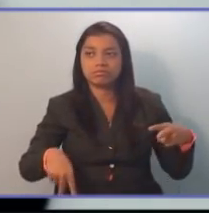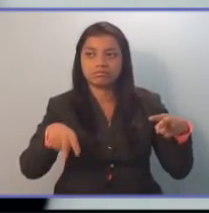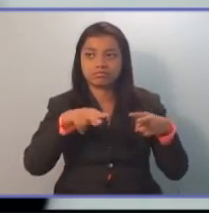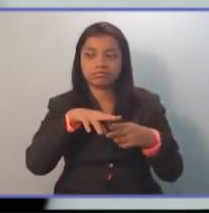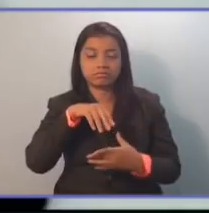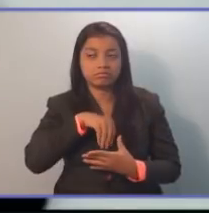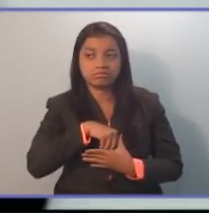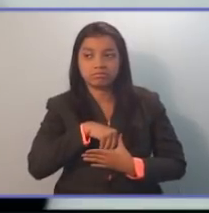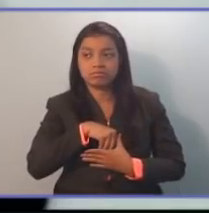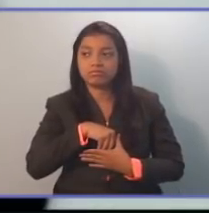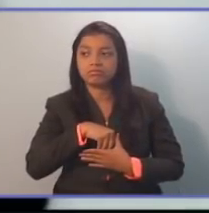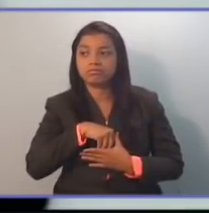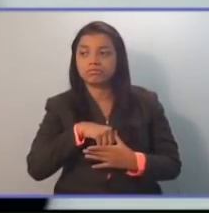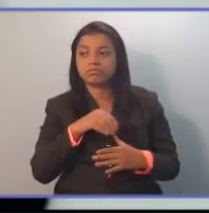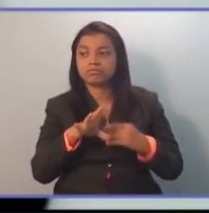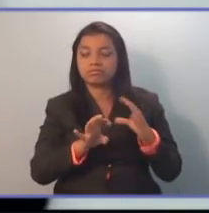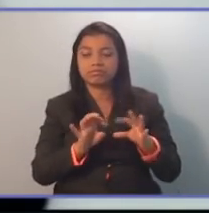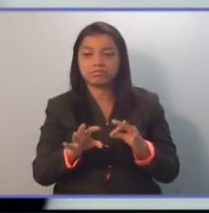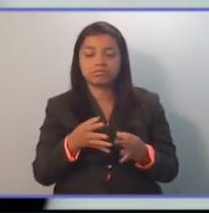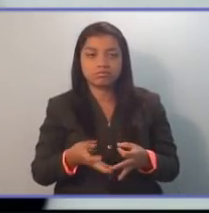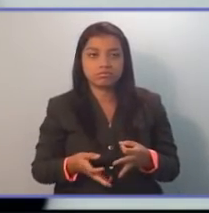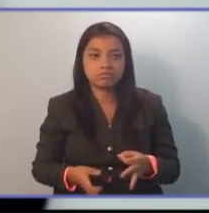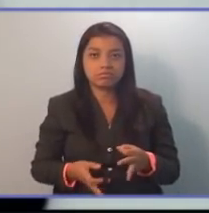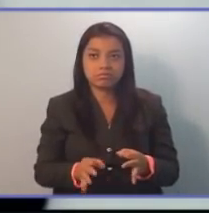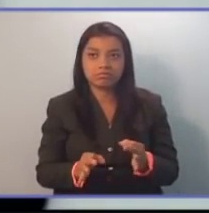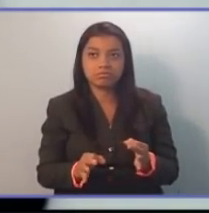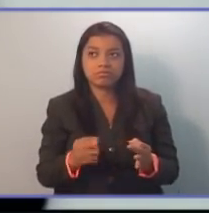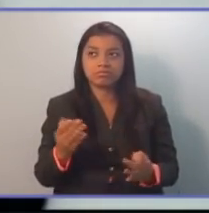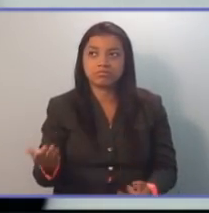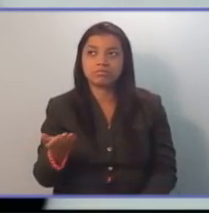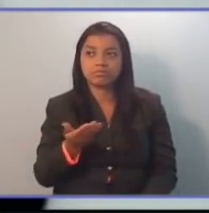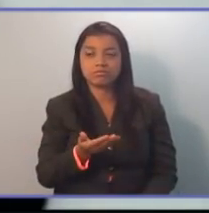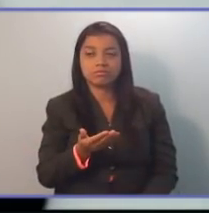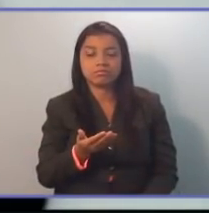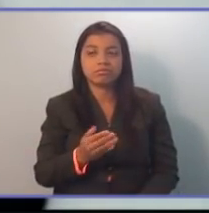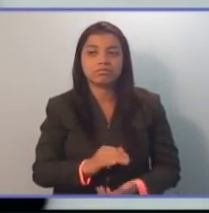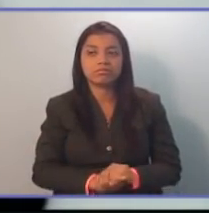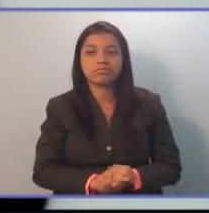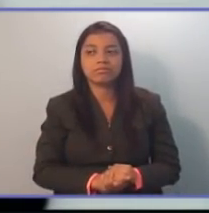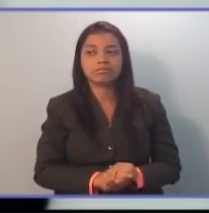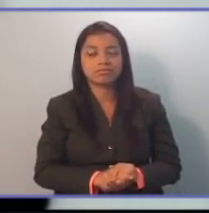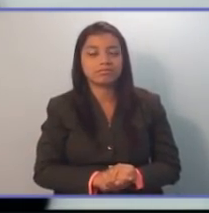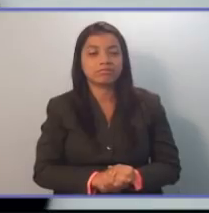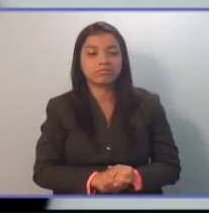puesto que en alguna medida he tratado de conservar los cánones de la decencia.